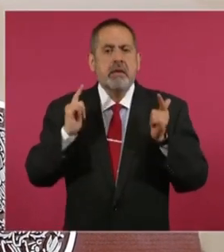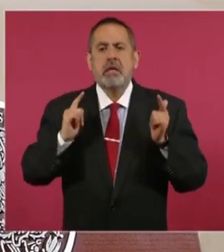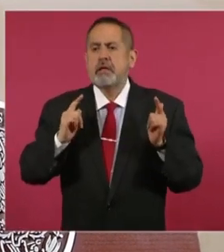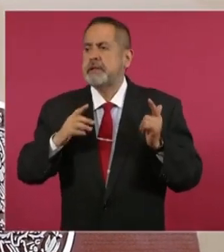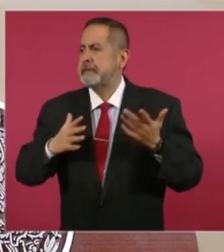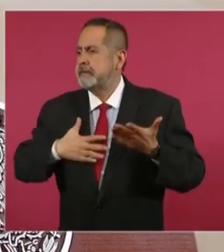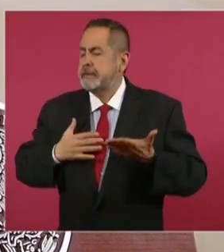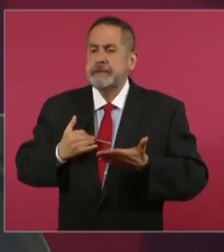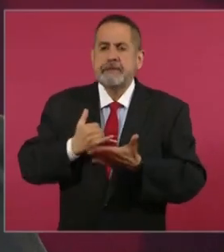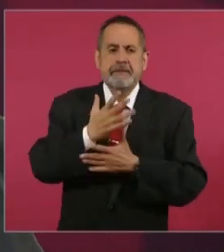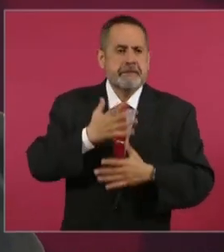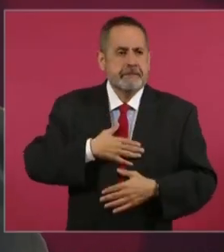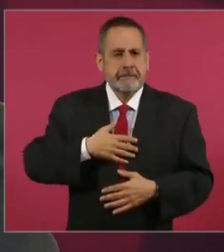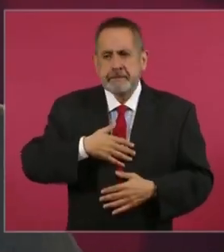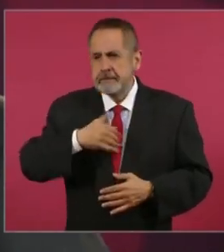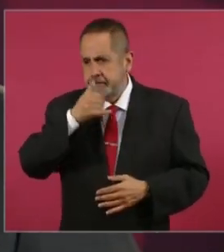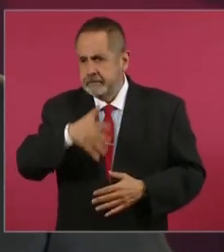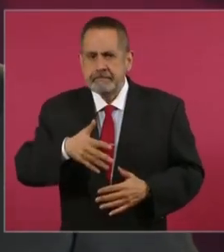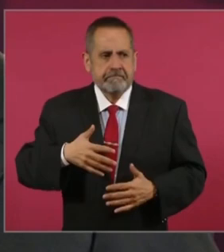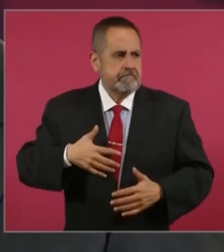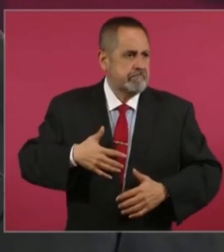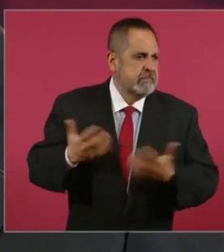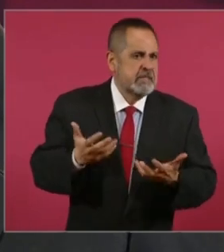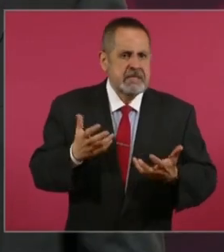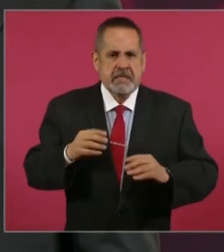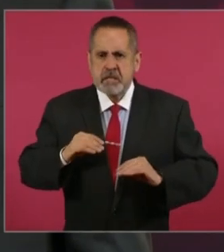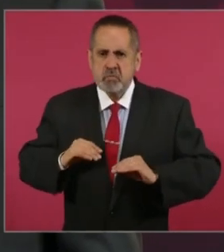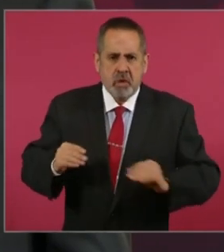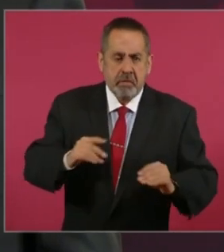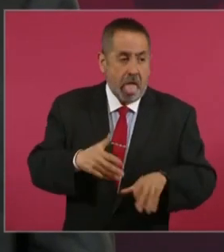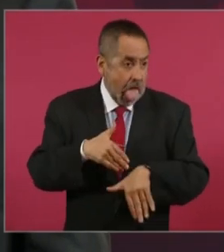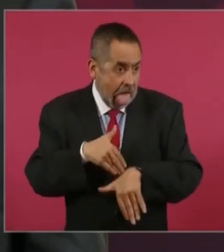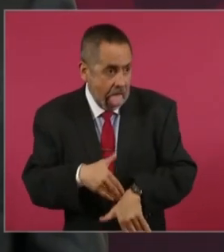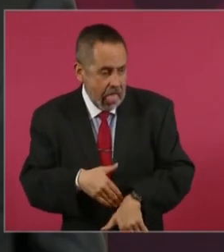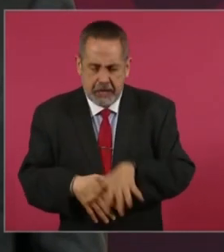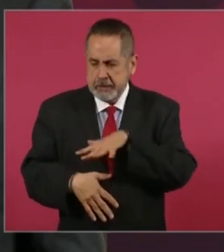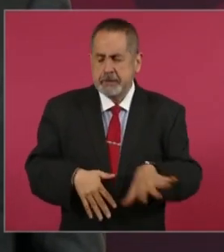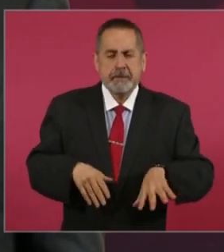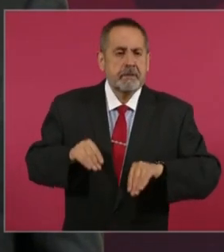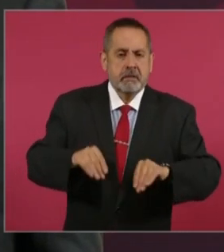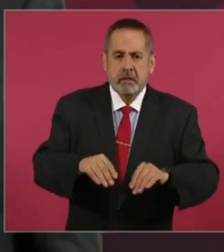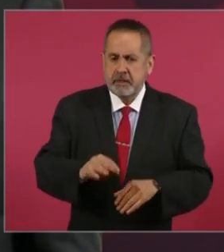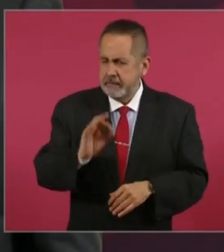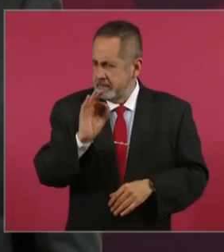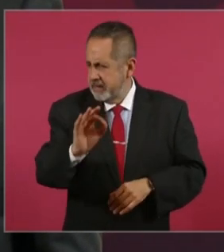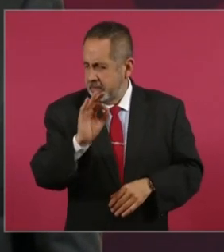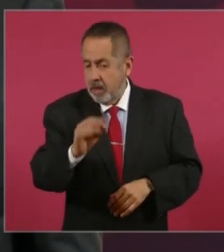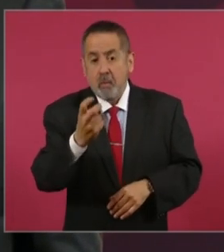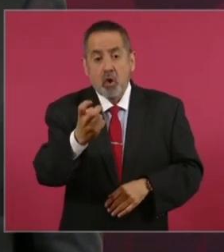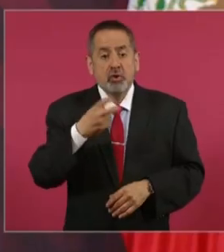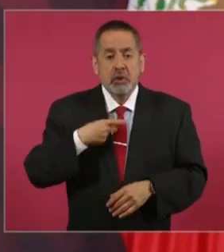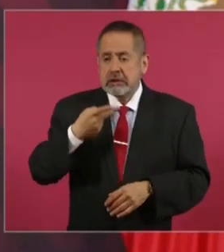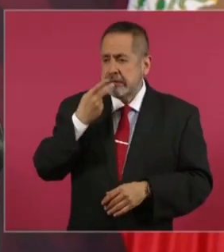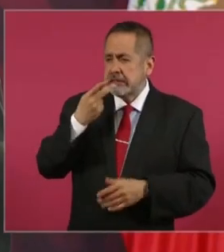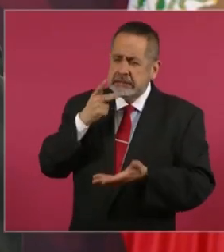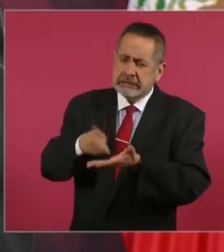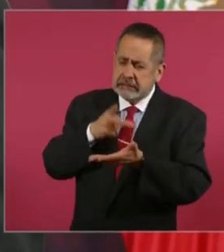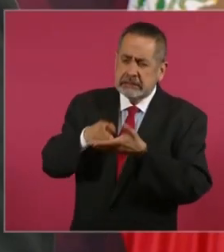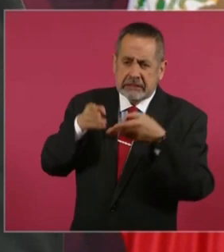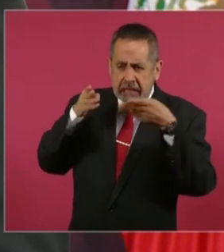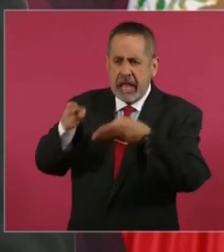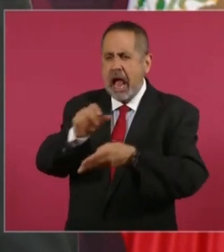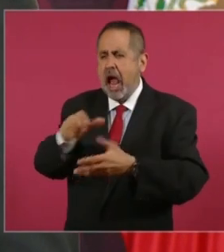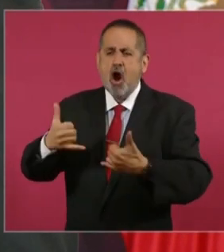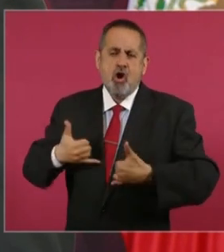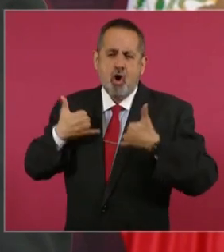rebeldes, no se dejan manipular. Por eso no dejo de hablar de los jóvenes, porque con los